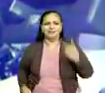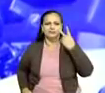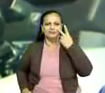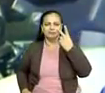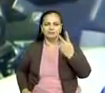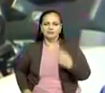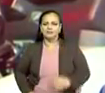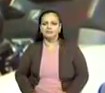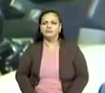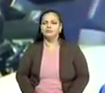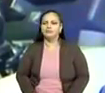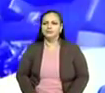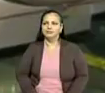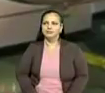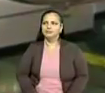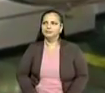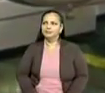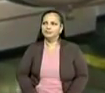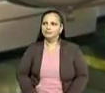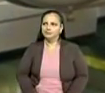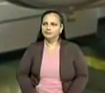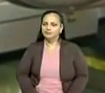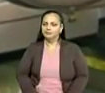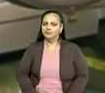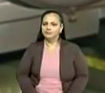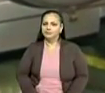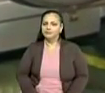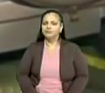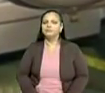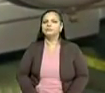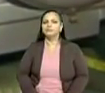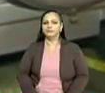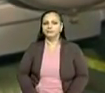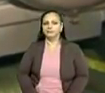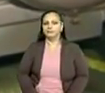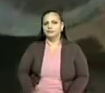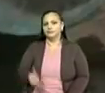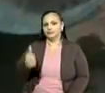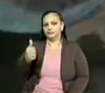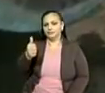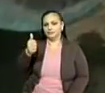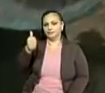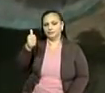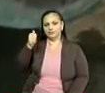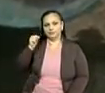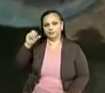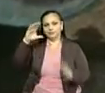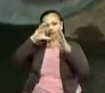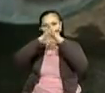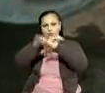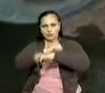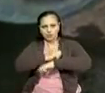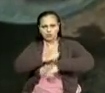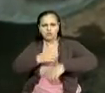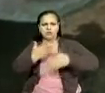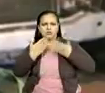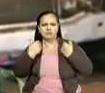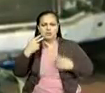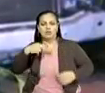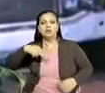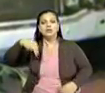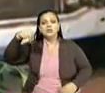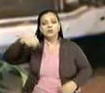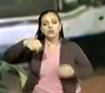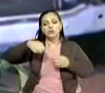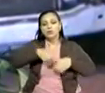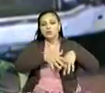Pérdida de carril sería la causa de este accidente, suscitado la noche del miércoles en la avenida Francisco de Orellana, norte de Guayaquil,